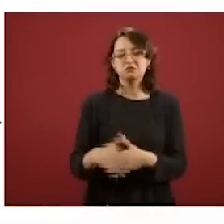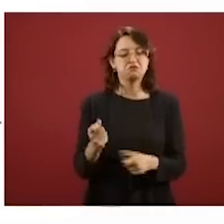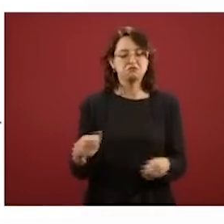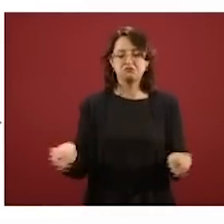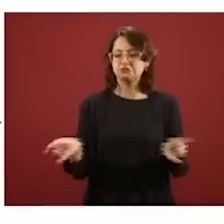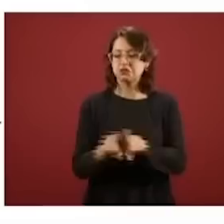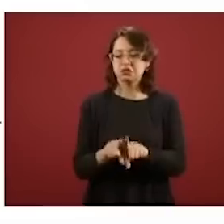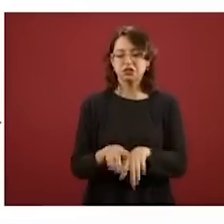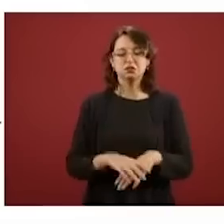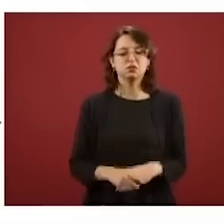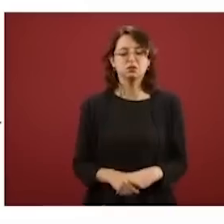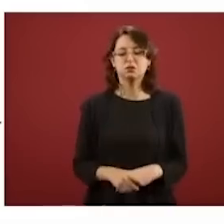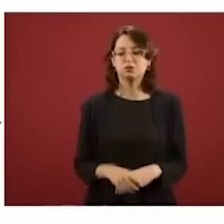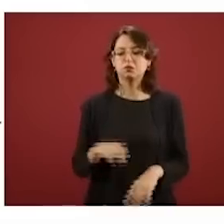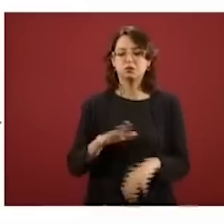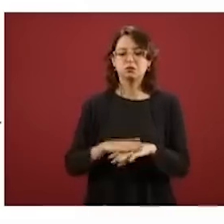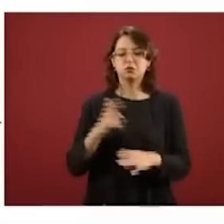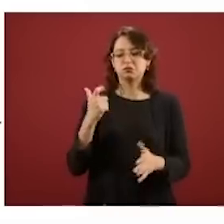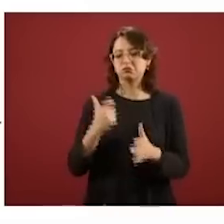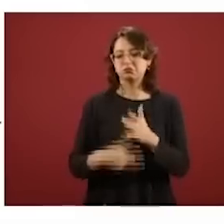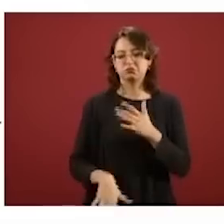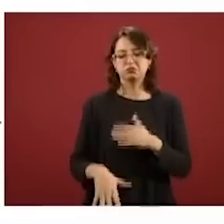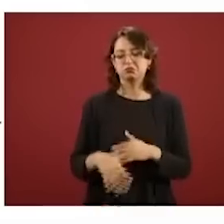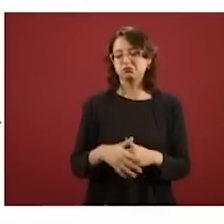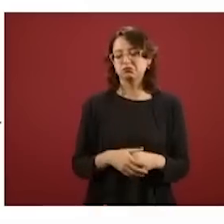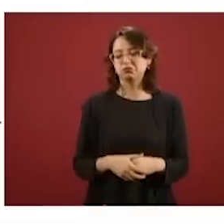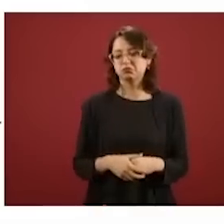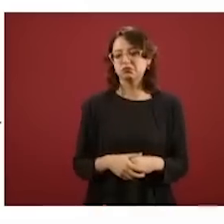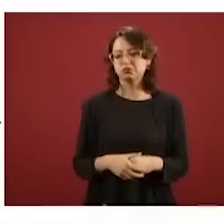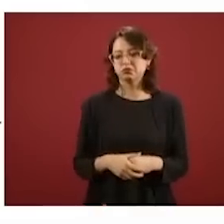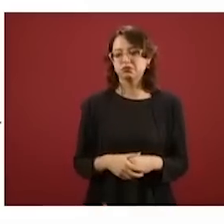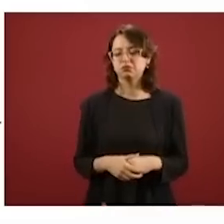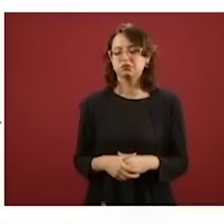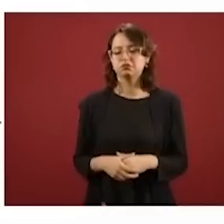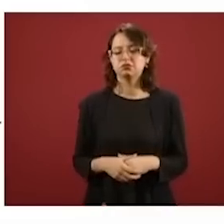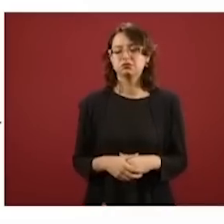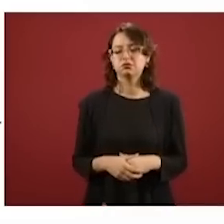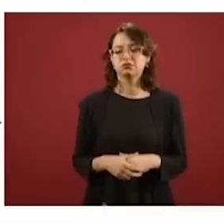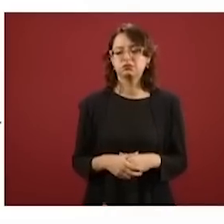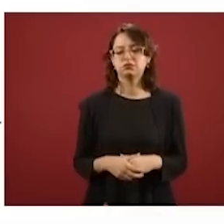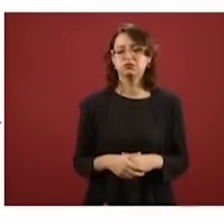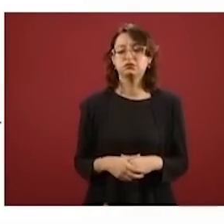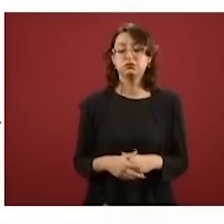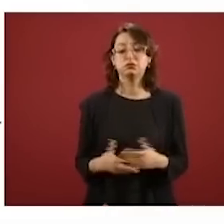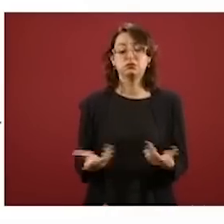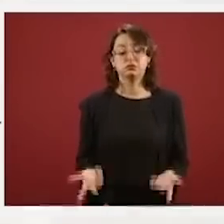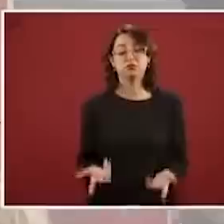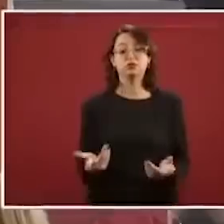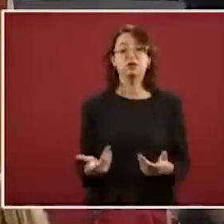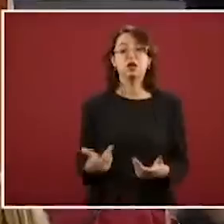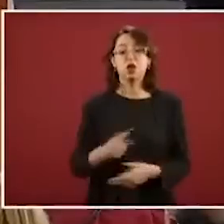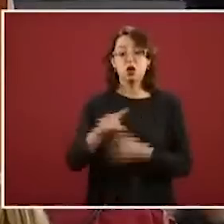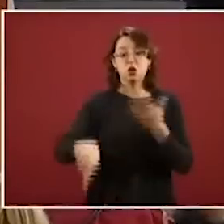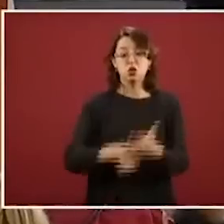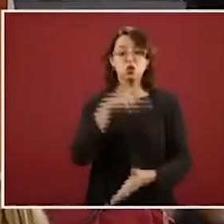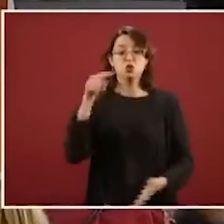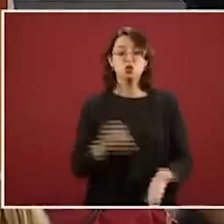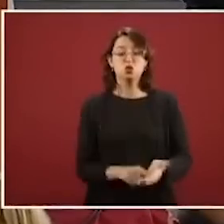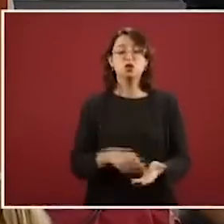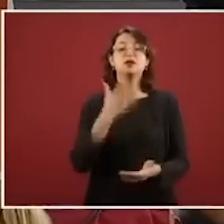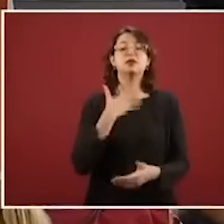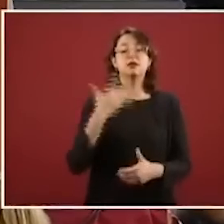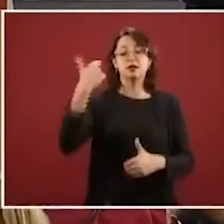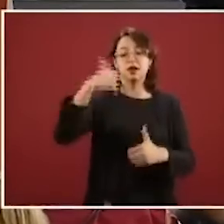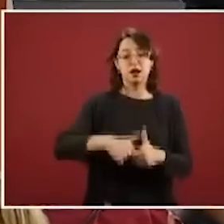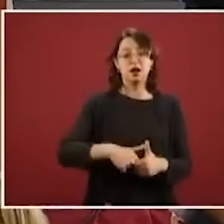Lagaz, los que presentan los precios más económicos como marca. En el tema de verificación de gasolineras,